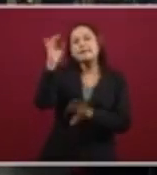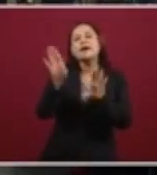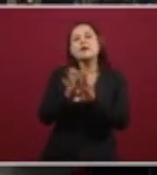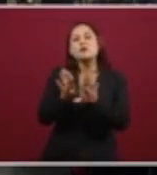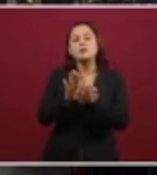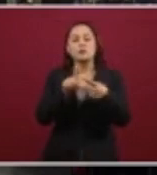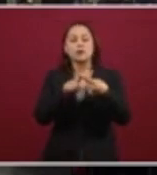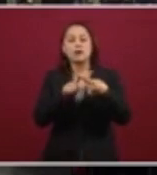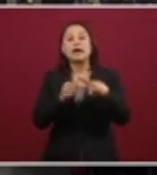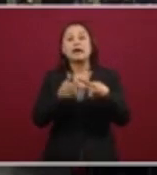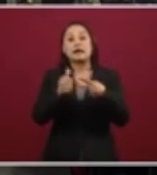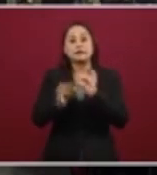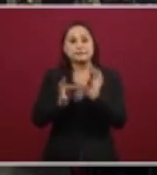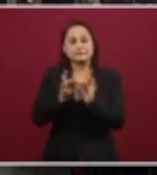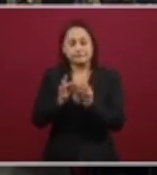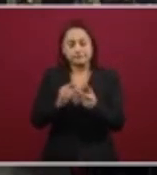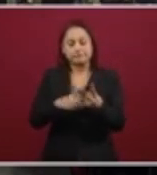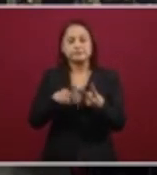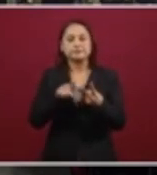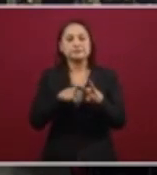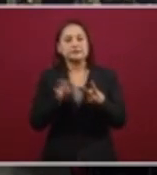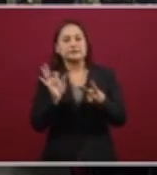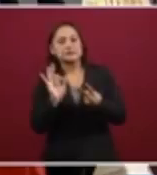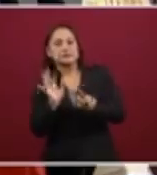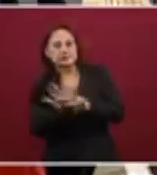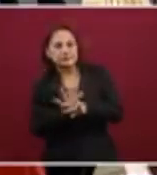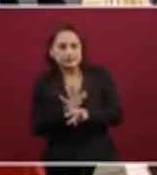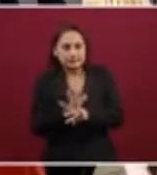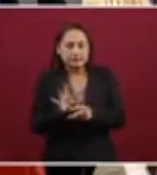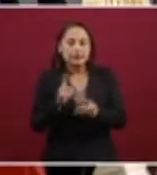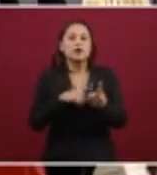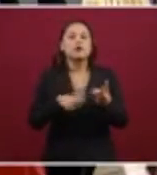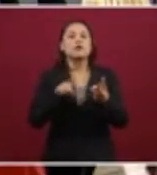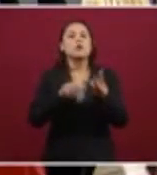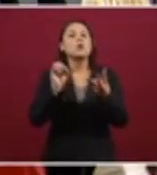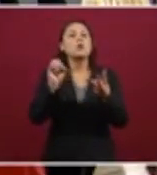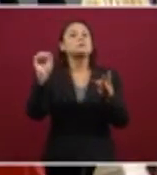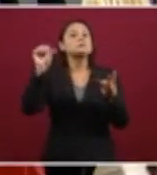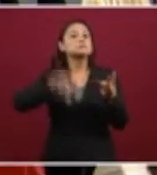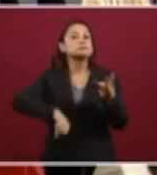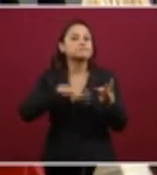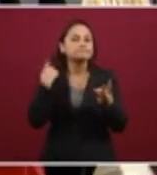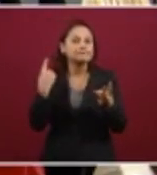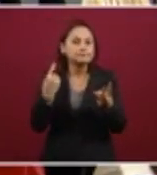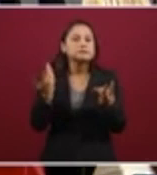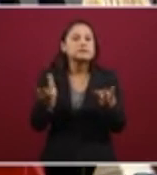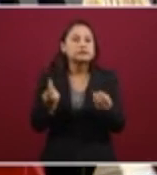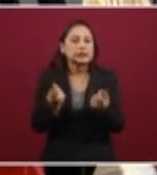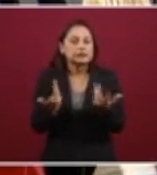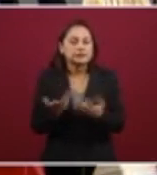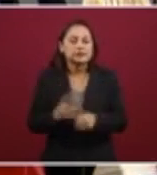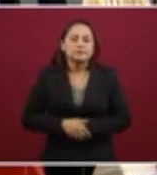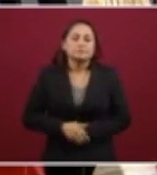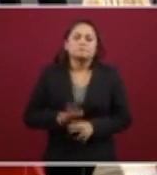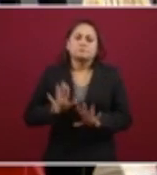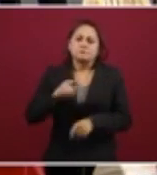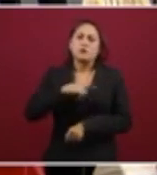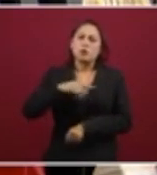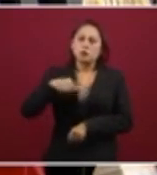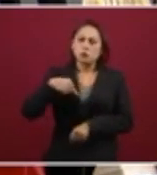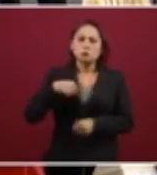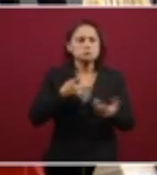en la fecha? Mire, vamos muy bien en la relación con el gobierno de Estados Unidos.